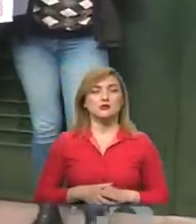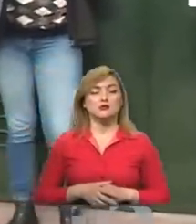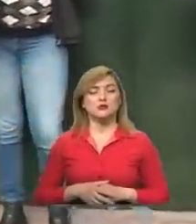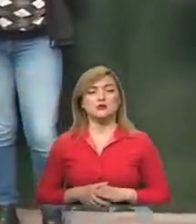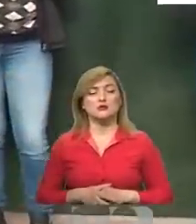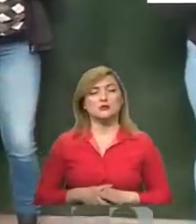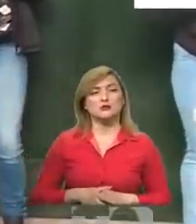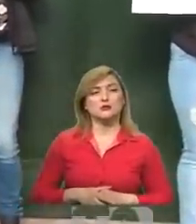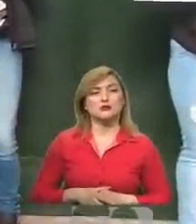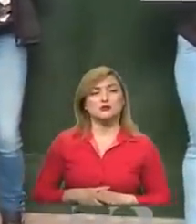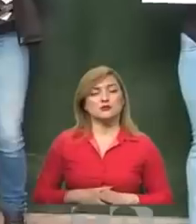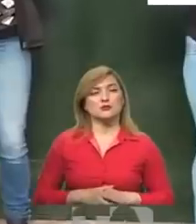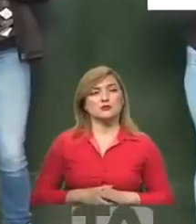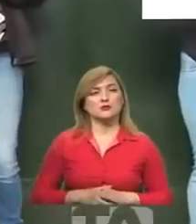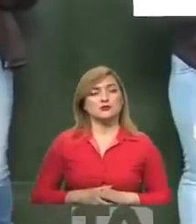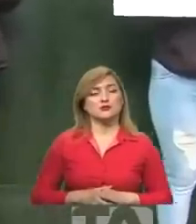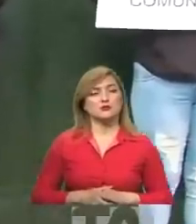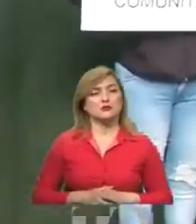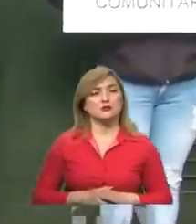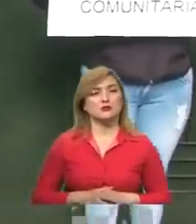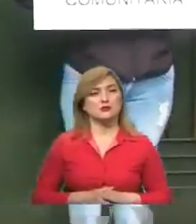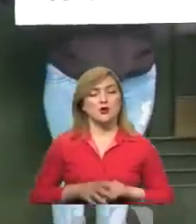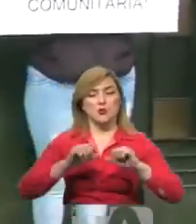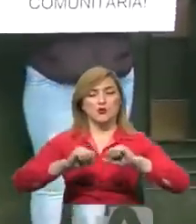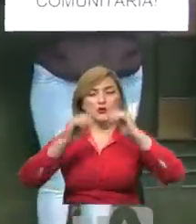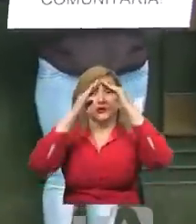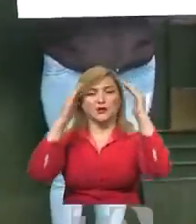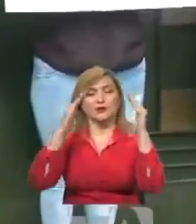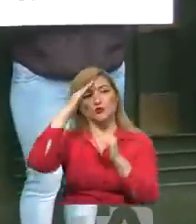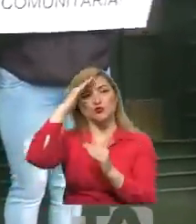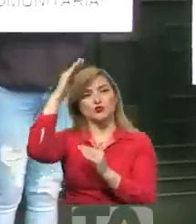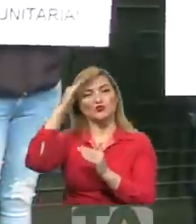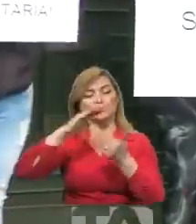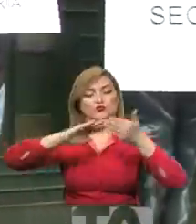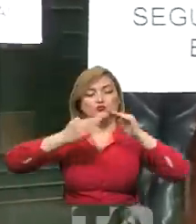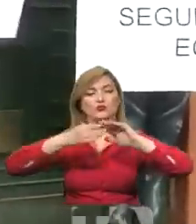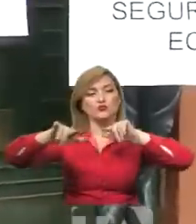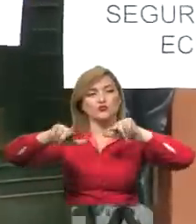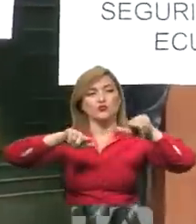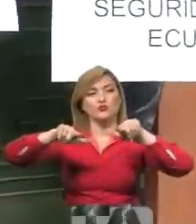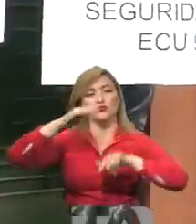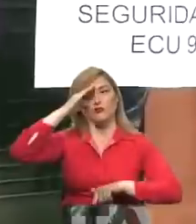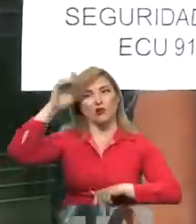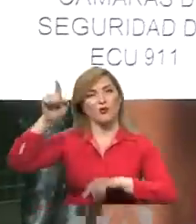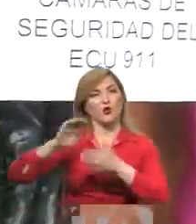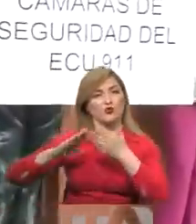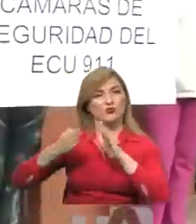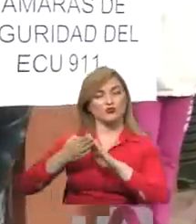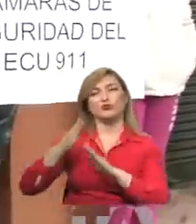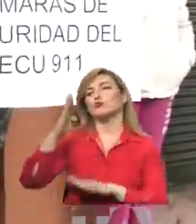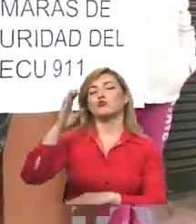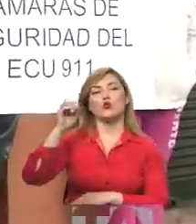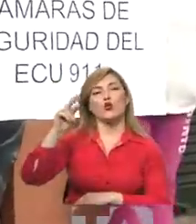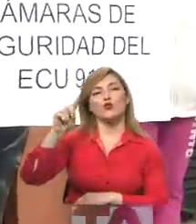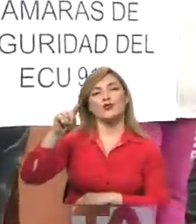para que podamos instalar una UPC comunitaria en nuestro sector, ya que la policía comunitaria de Bonanza no